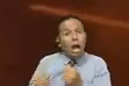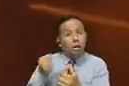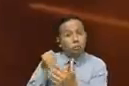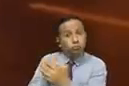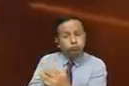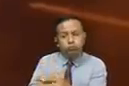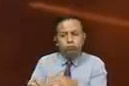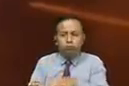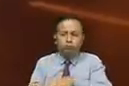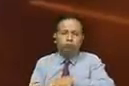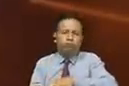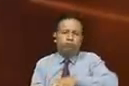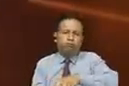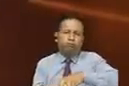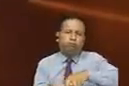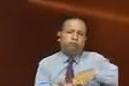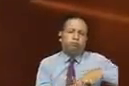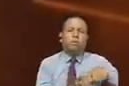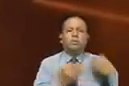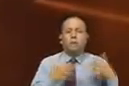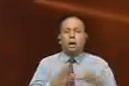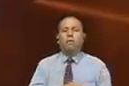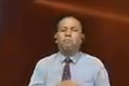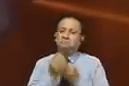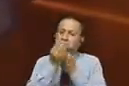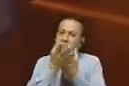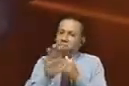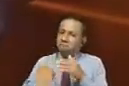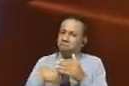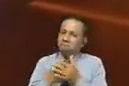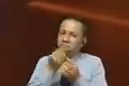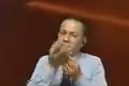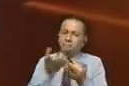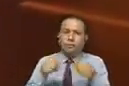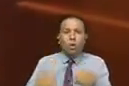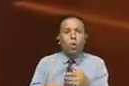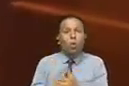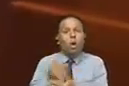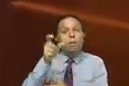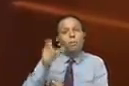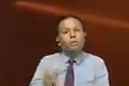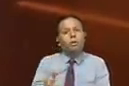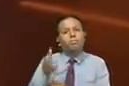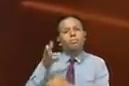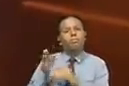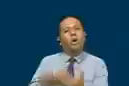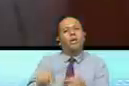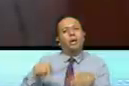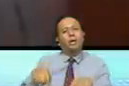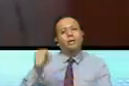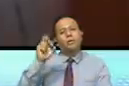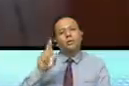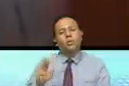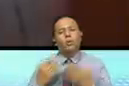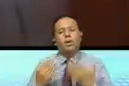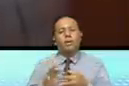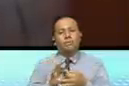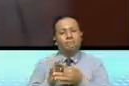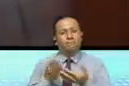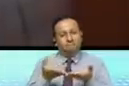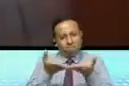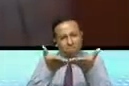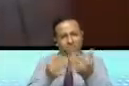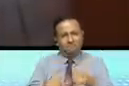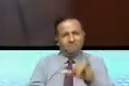inspeccionado en otro lugar. Esa es la información de lo que se genera con esa nueva muerte violenta en el sur de Guayaquil. Compañeras, adelante, buenas